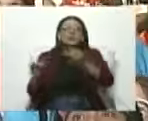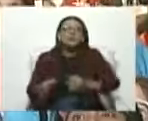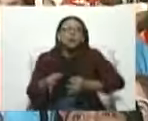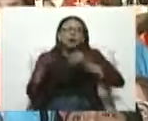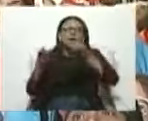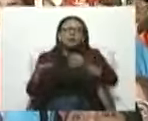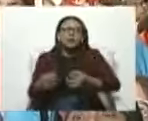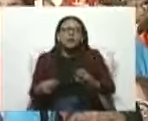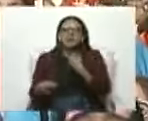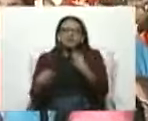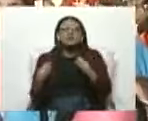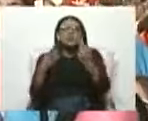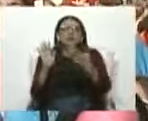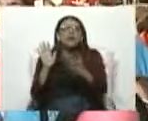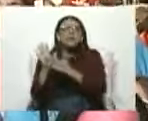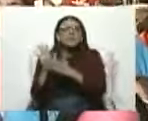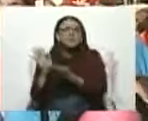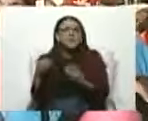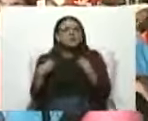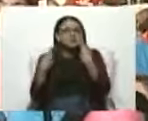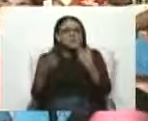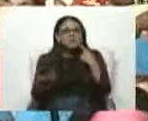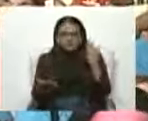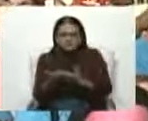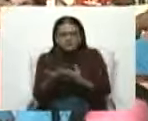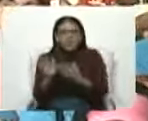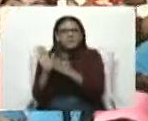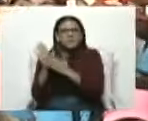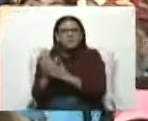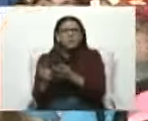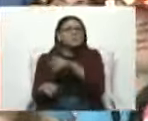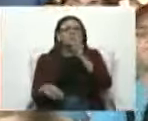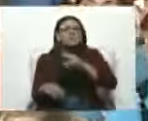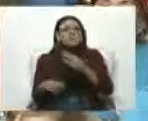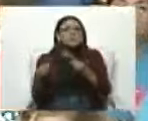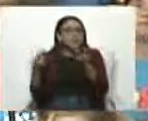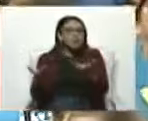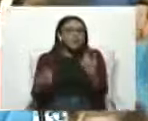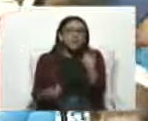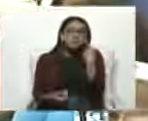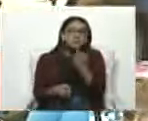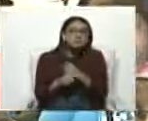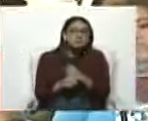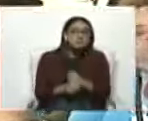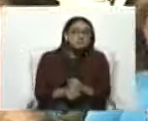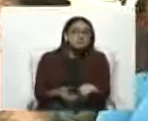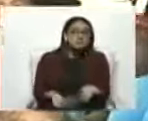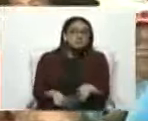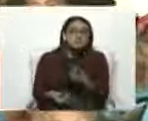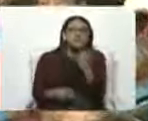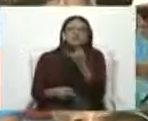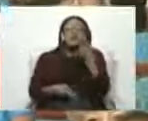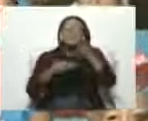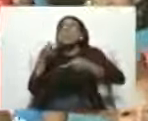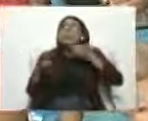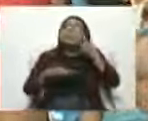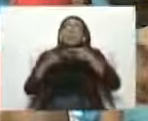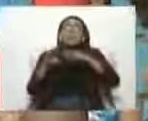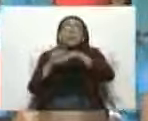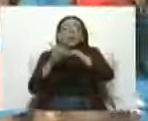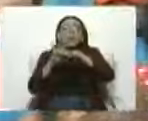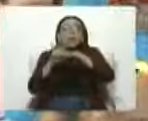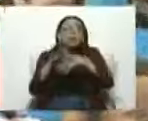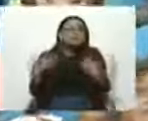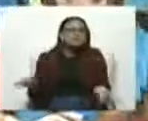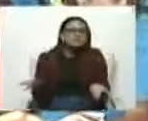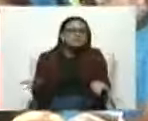Y no presentan ninguna prueba, no han presentado jamás ninguna prueba, pero lo dicen, ve, para el mundo lo que sale es eso. Vean lo que pasó en México,